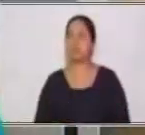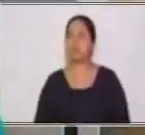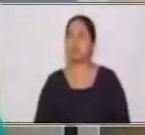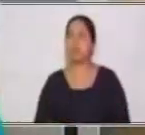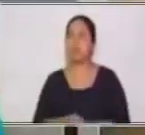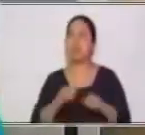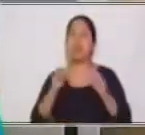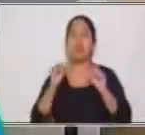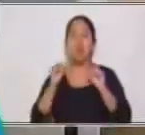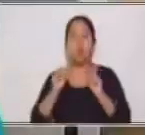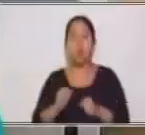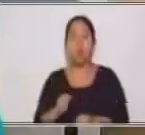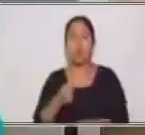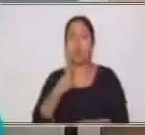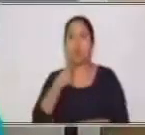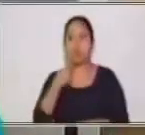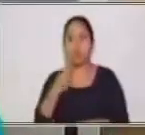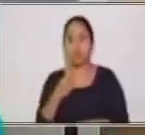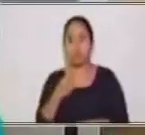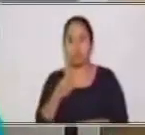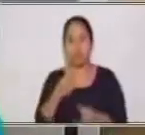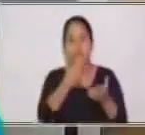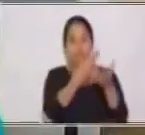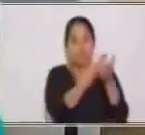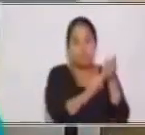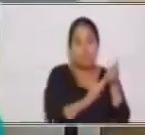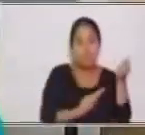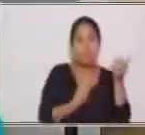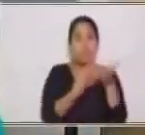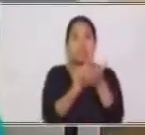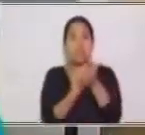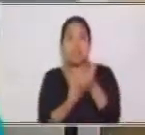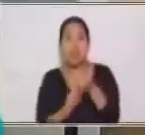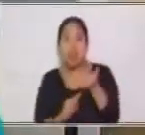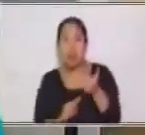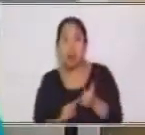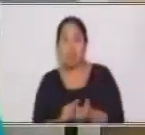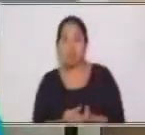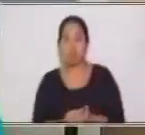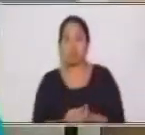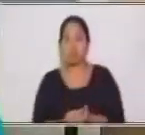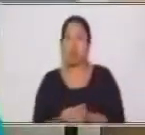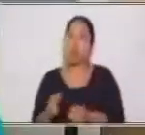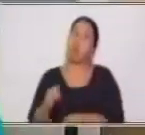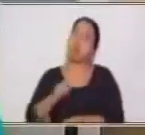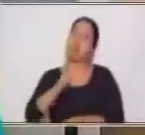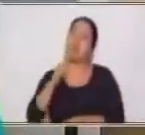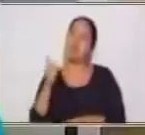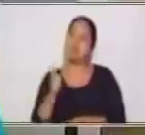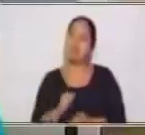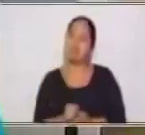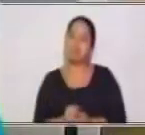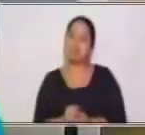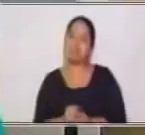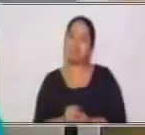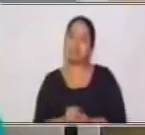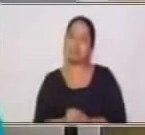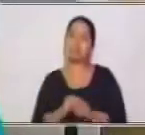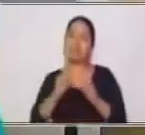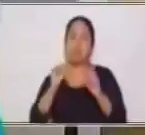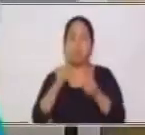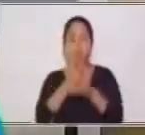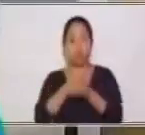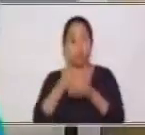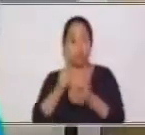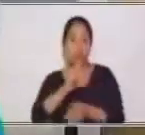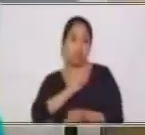puedo mencionar en sílabas, palabras que puedo separar en sílabas, y otra de las cosas es que puedo escribirla solamente